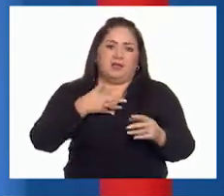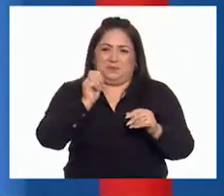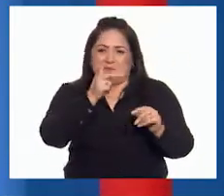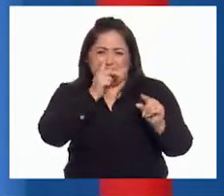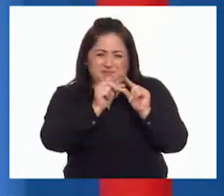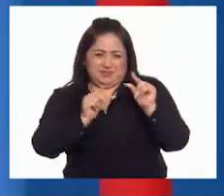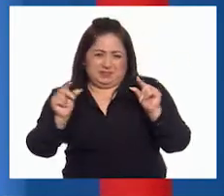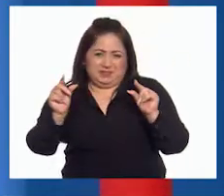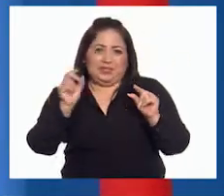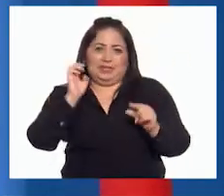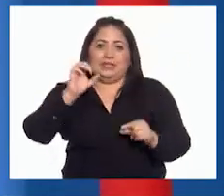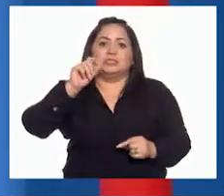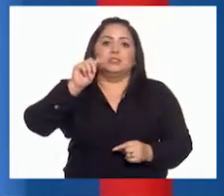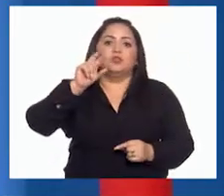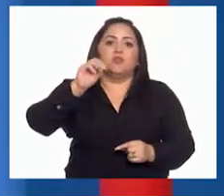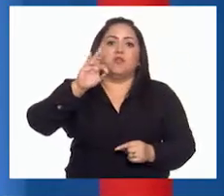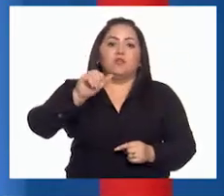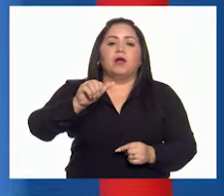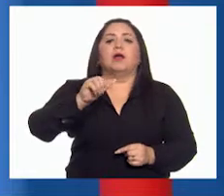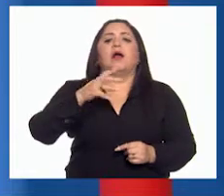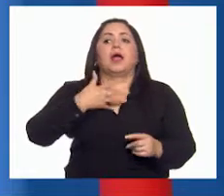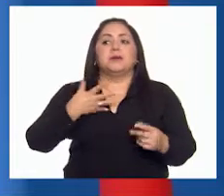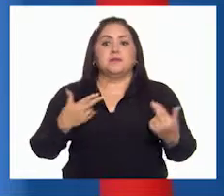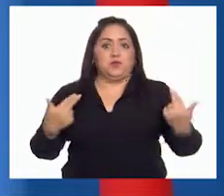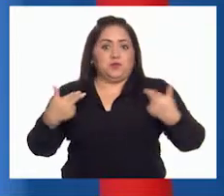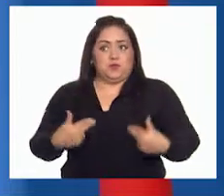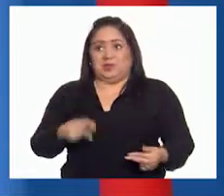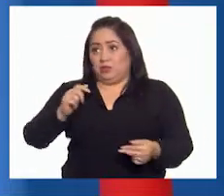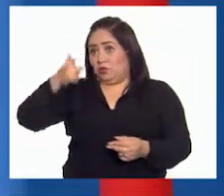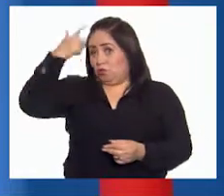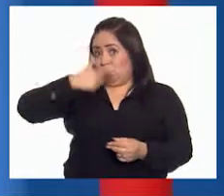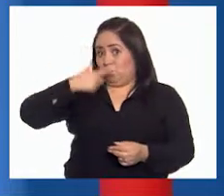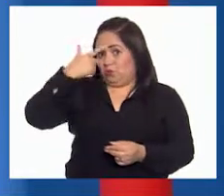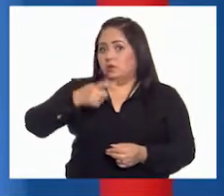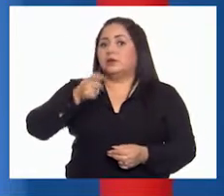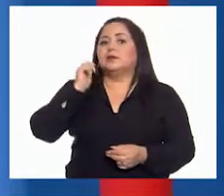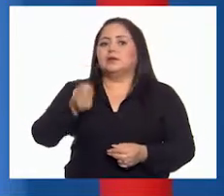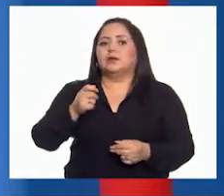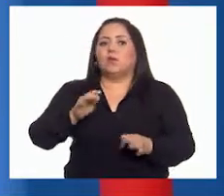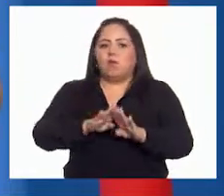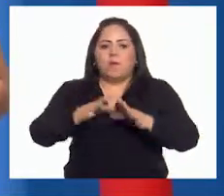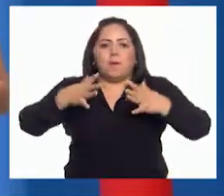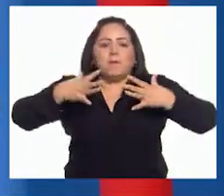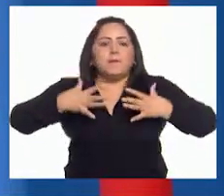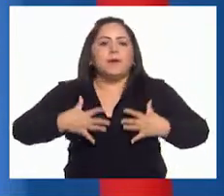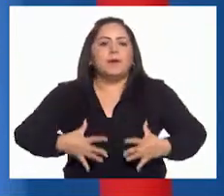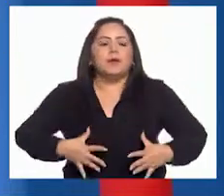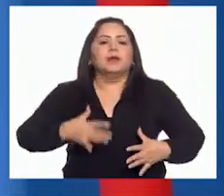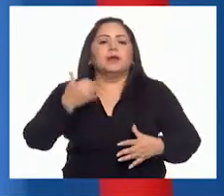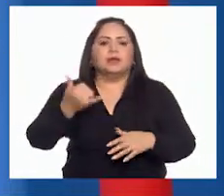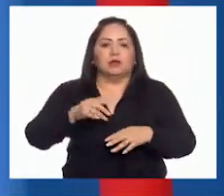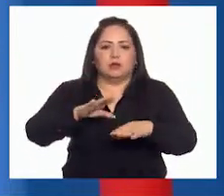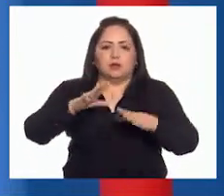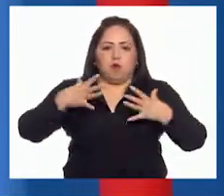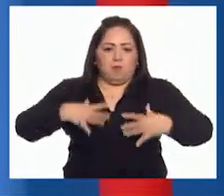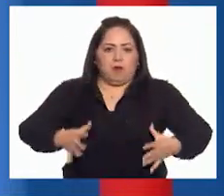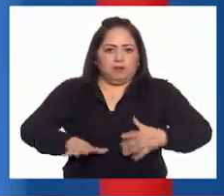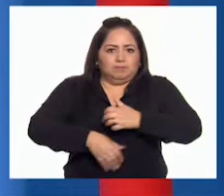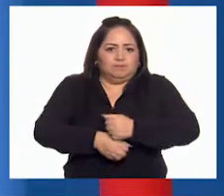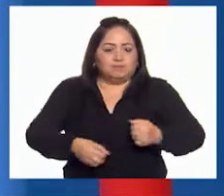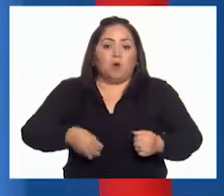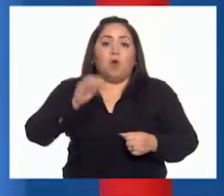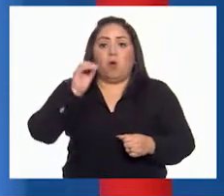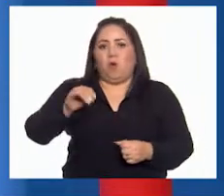personificación en esa estrofa, al dar cualidades humanas a la noche, de que se viste y se ata la ropa, aunque